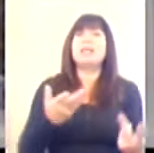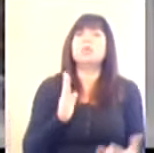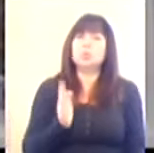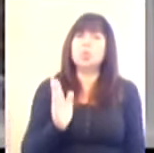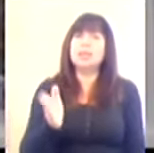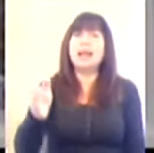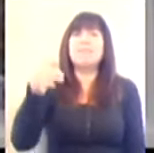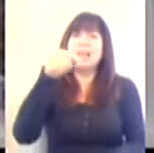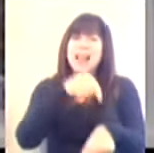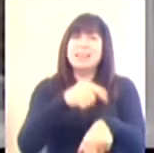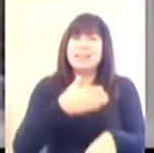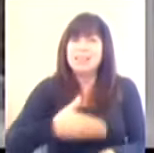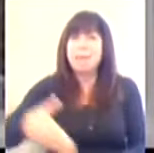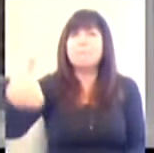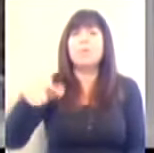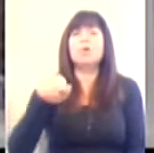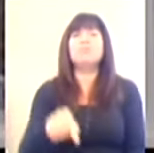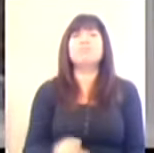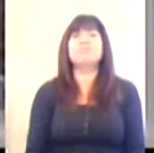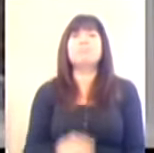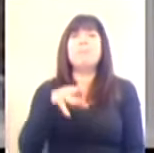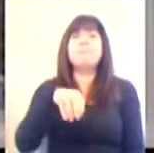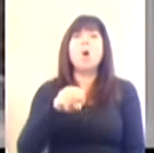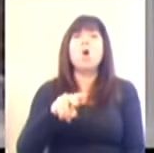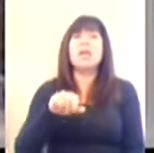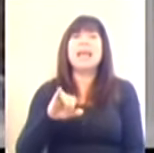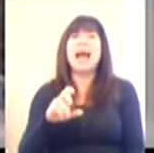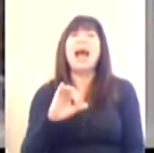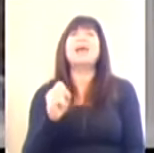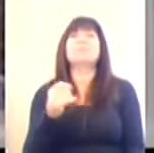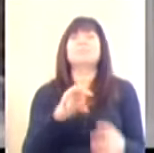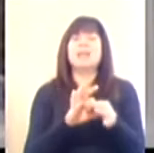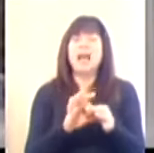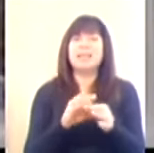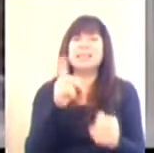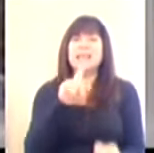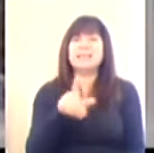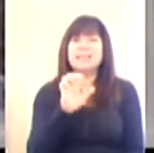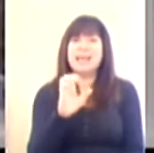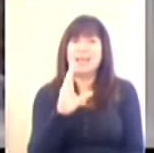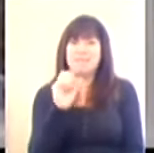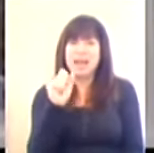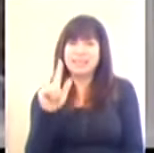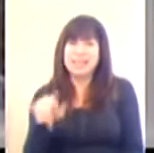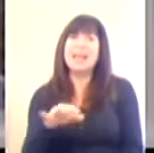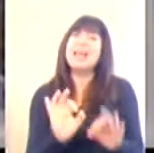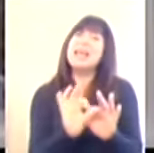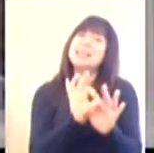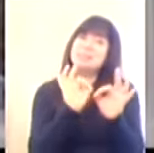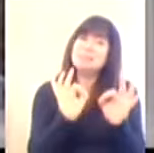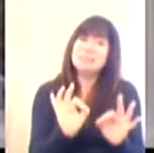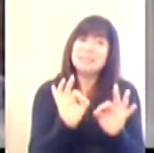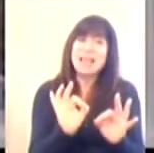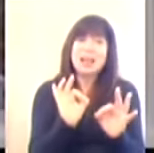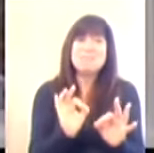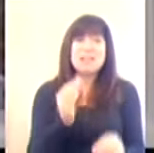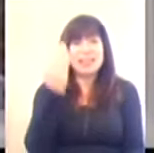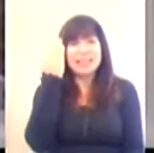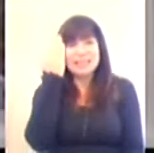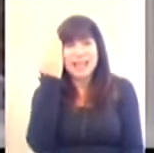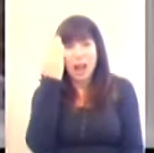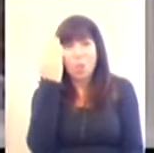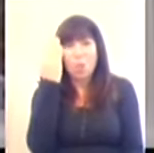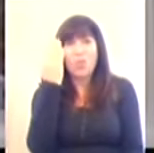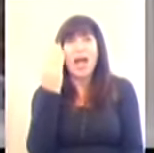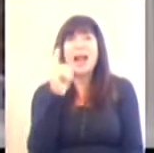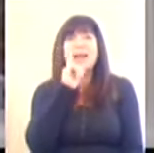Marcelo Mena, Mónica Araya y a Sebastián Bowen. Y especialmente quiero saludar